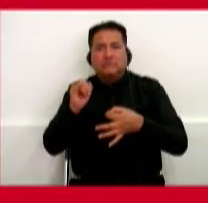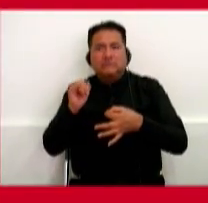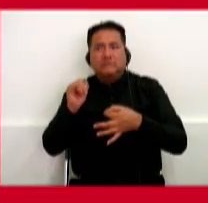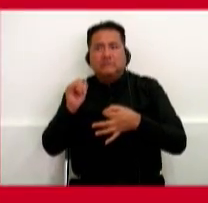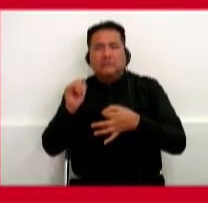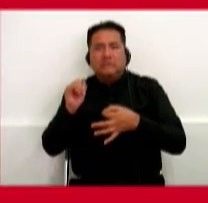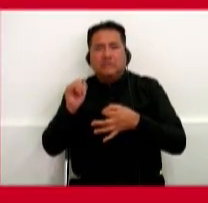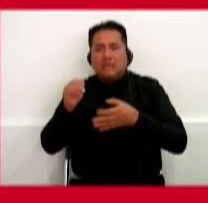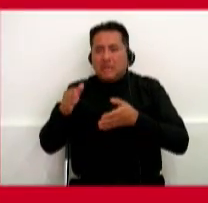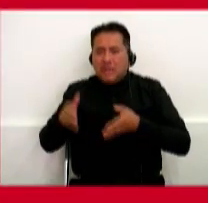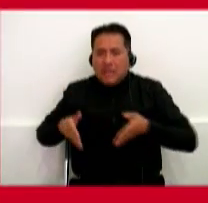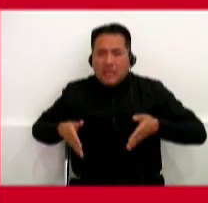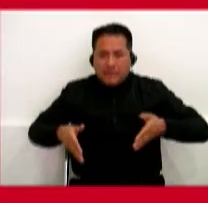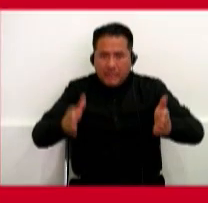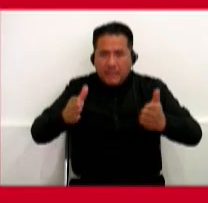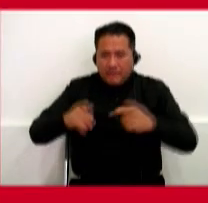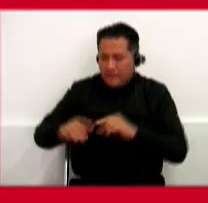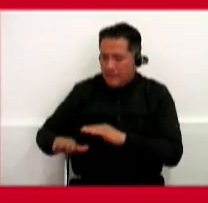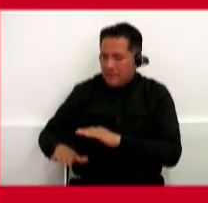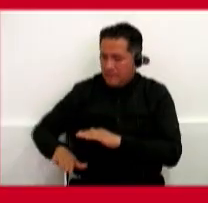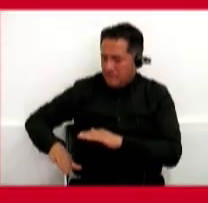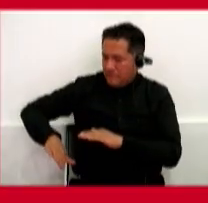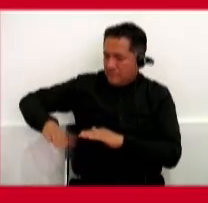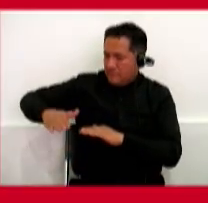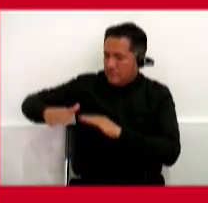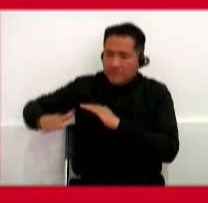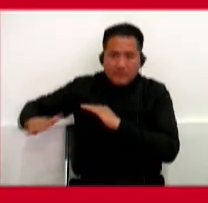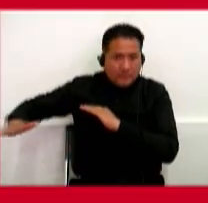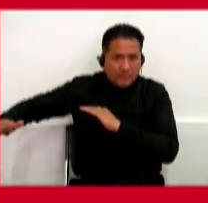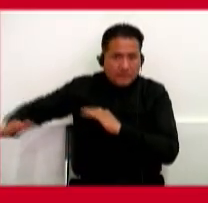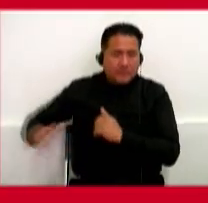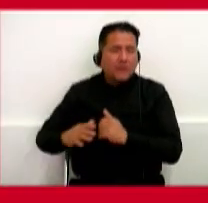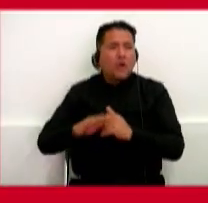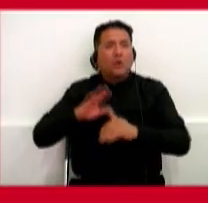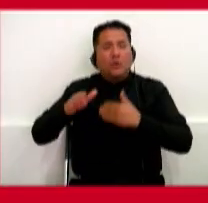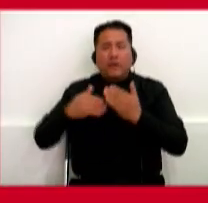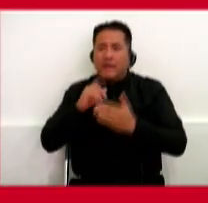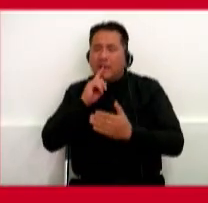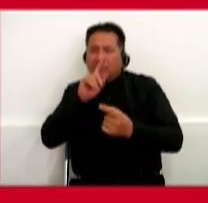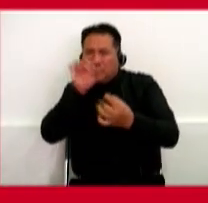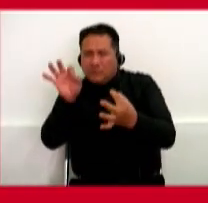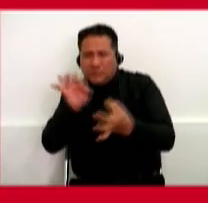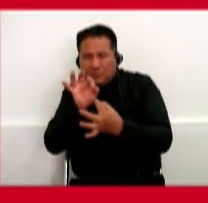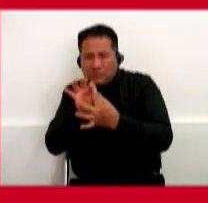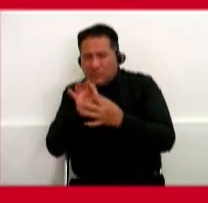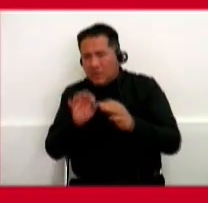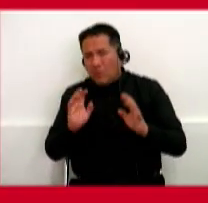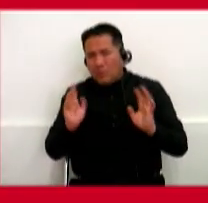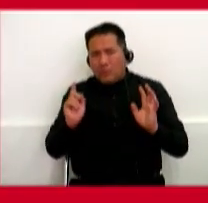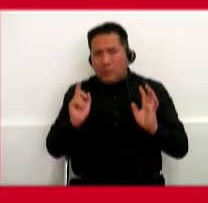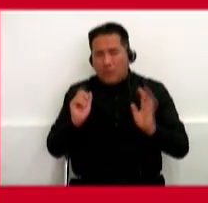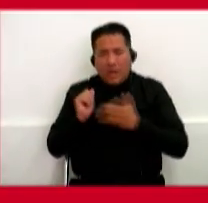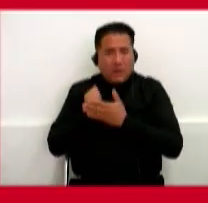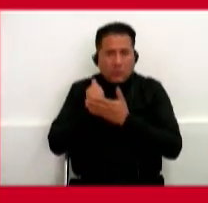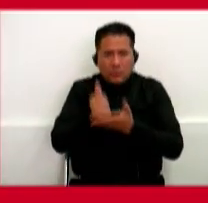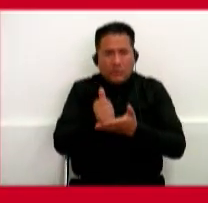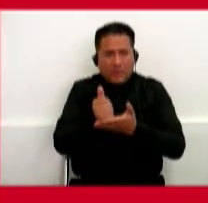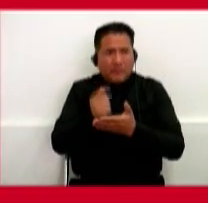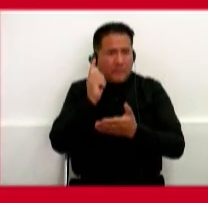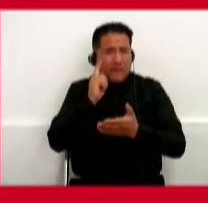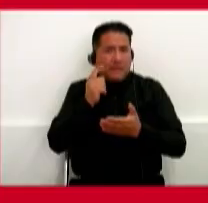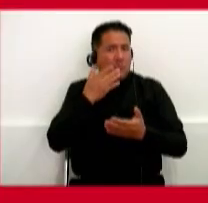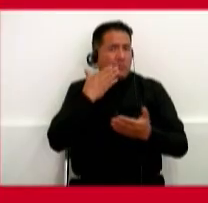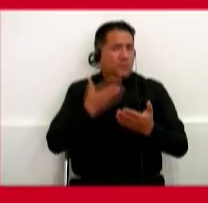las bermas, la altura de bermas, son las adecuadas para una condición segura y efectiva. Entonces, eso